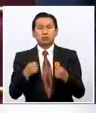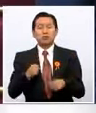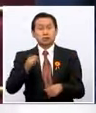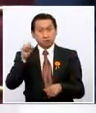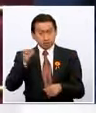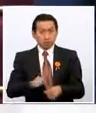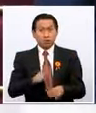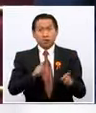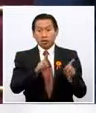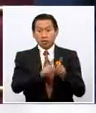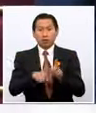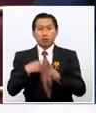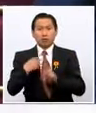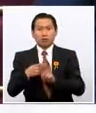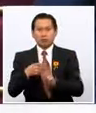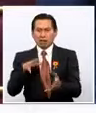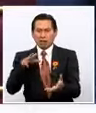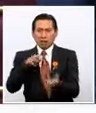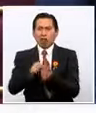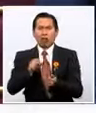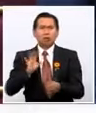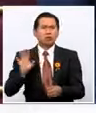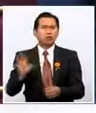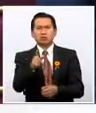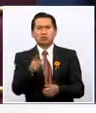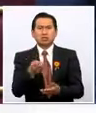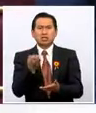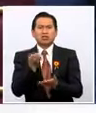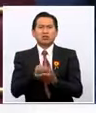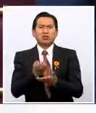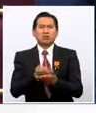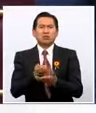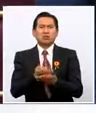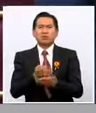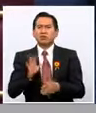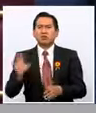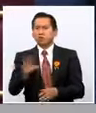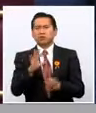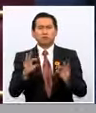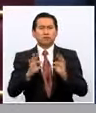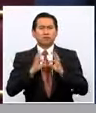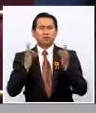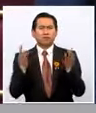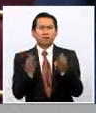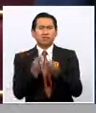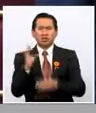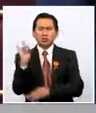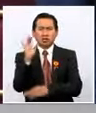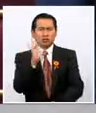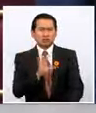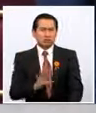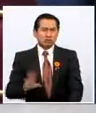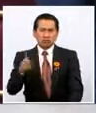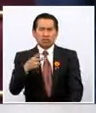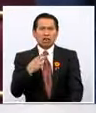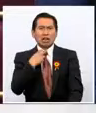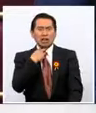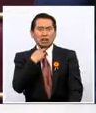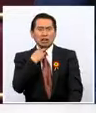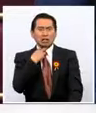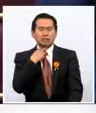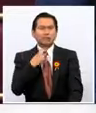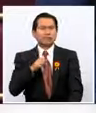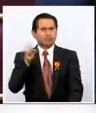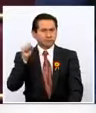ha golpeado la economía de las familias en todo el país y ha golpeado